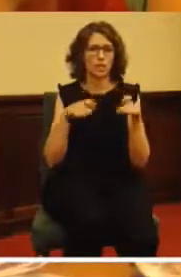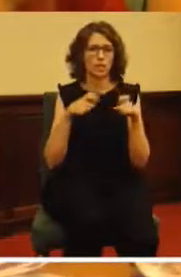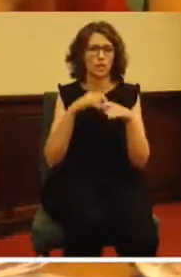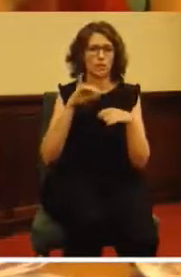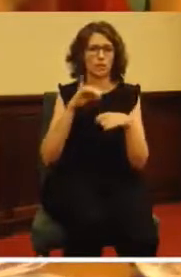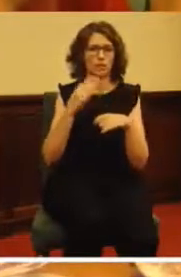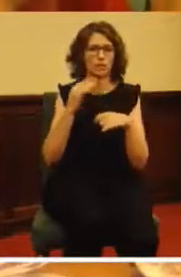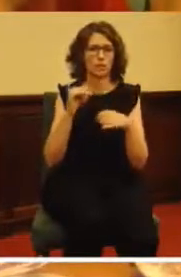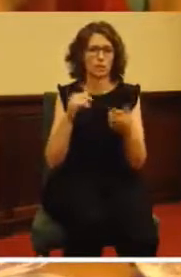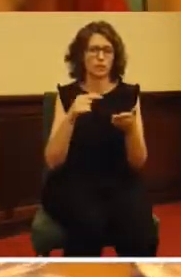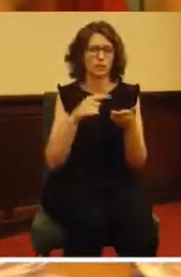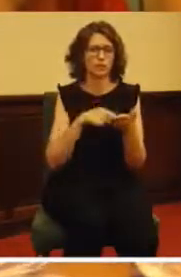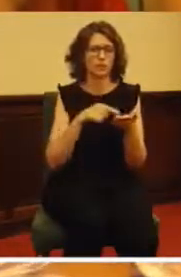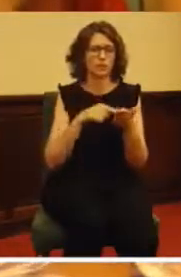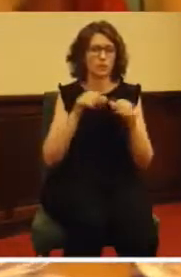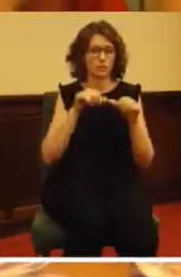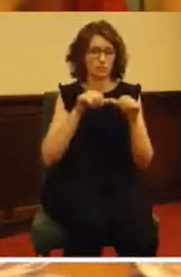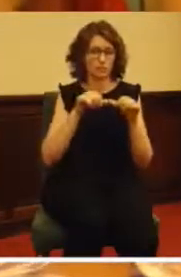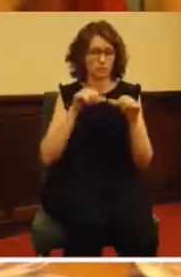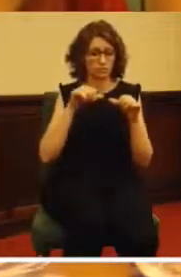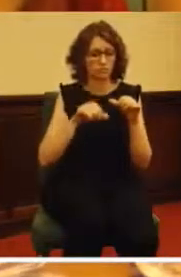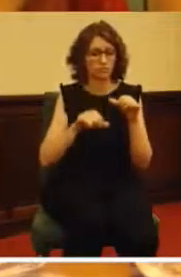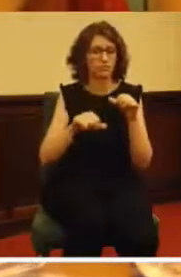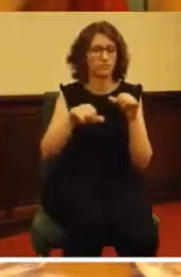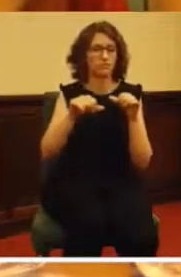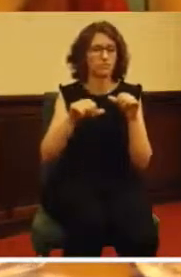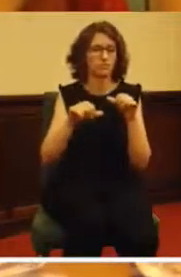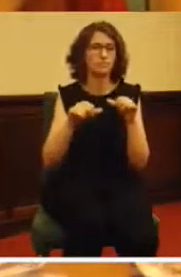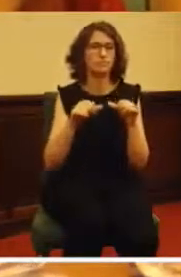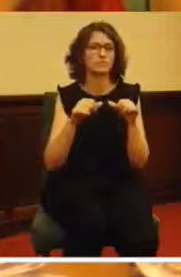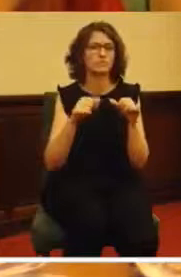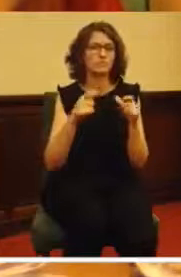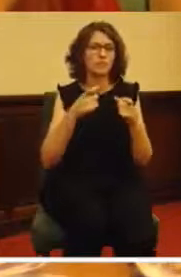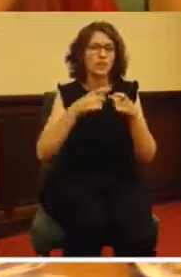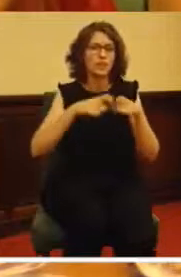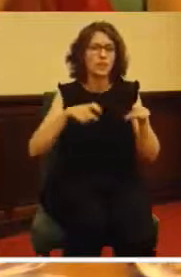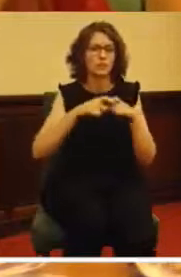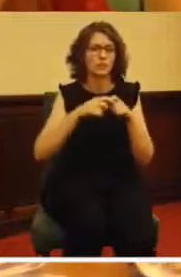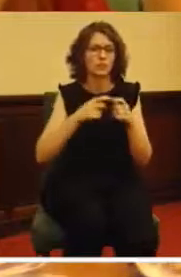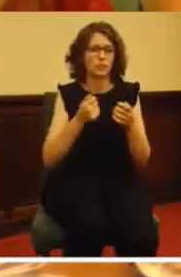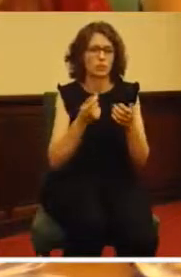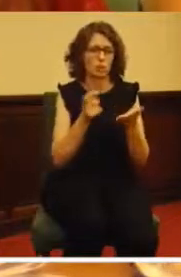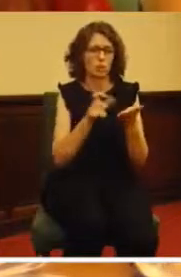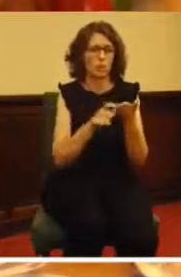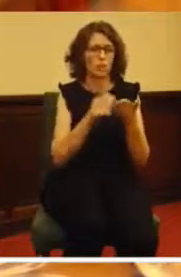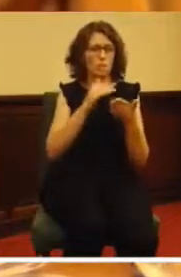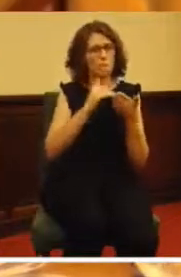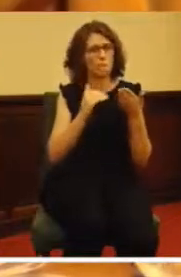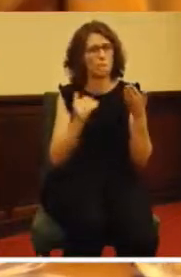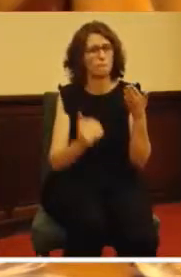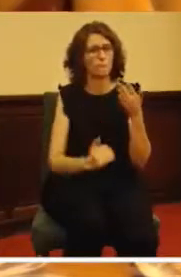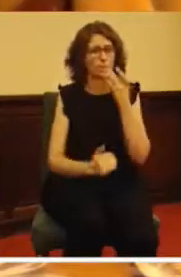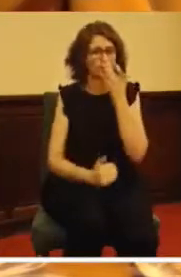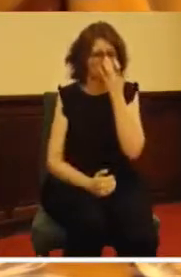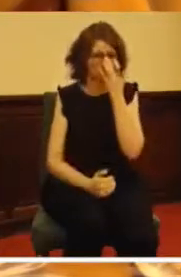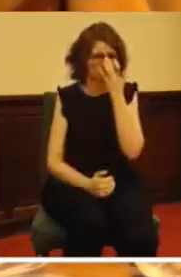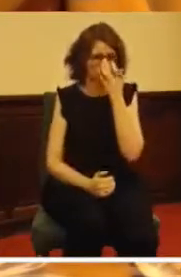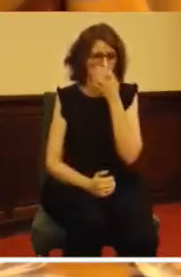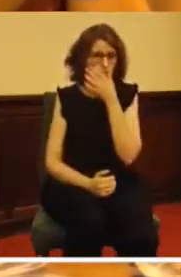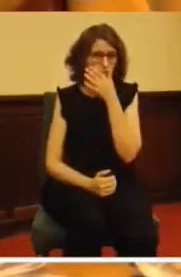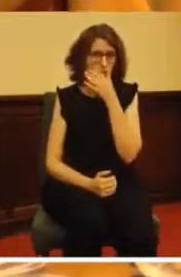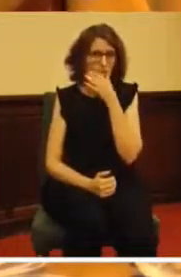año 2016 y los posteriores, bueno, pues que ese recibo bajara en cuantía.